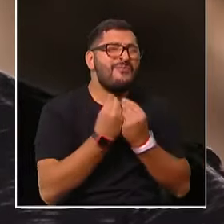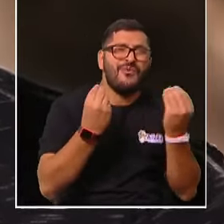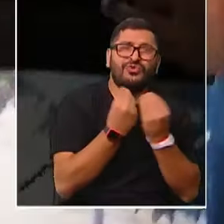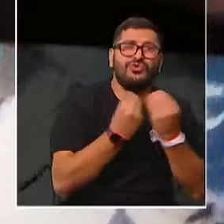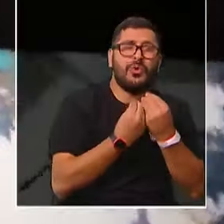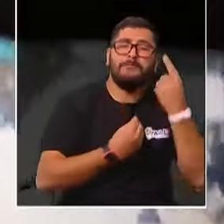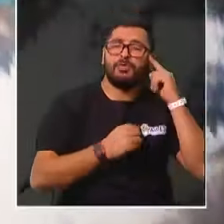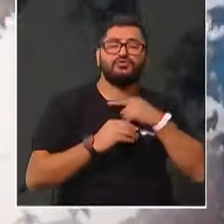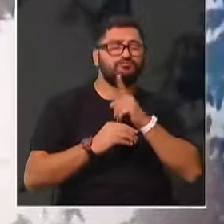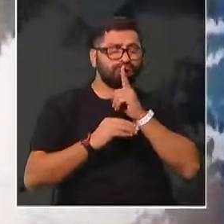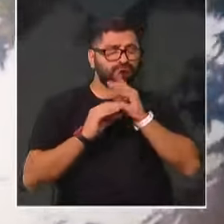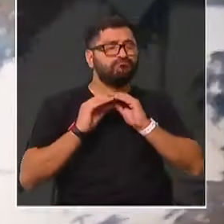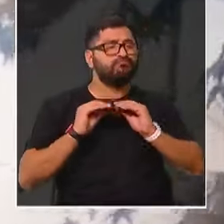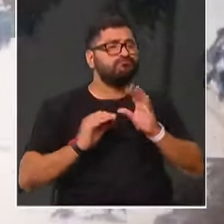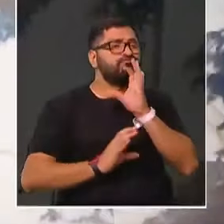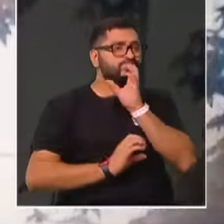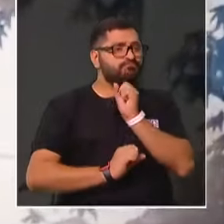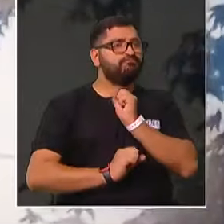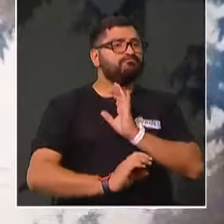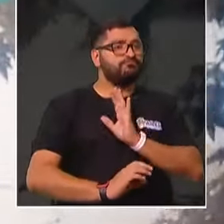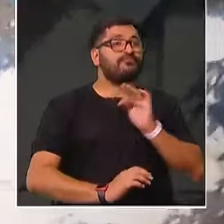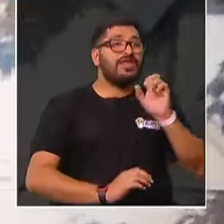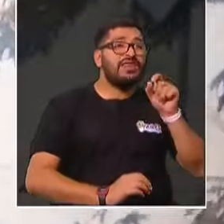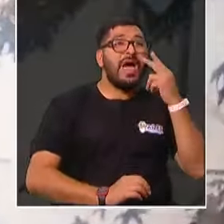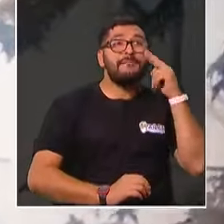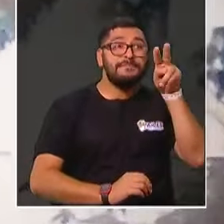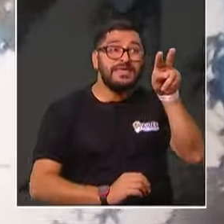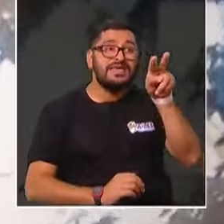en silencio. Cantando y bailando, ¿verdad? Feña, sí, mira.